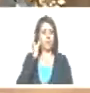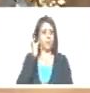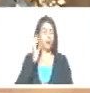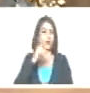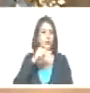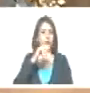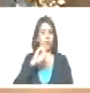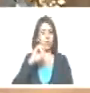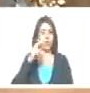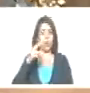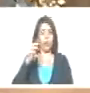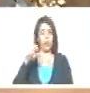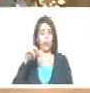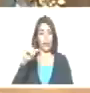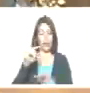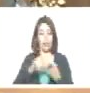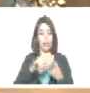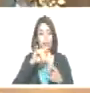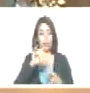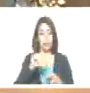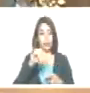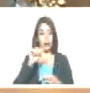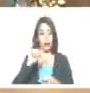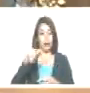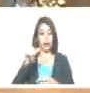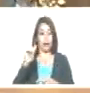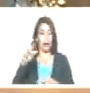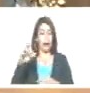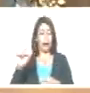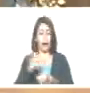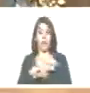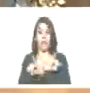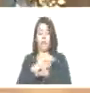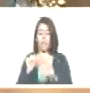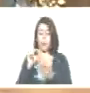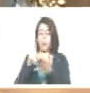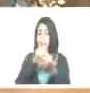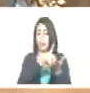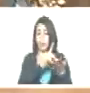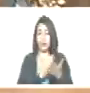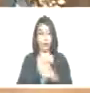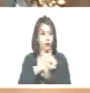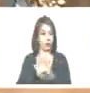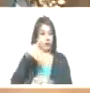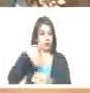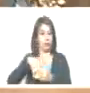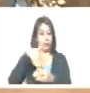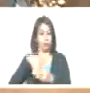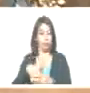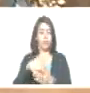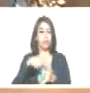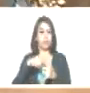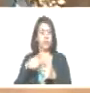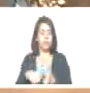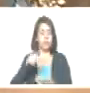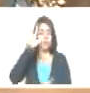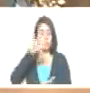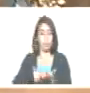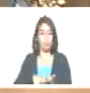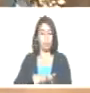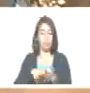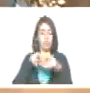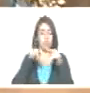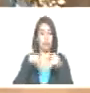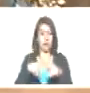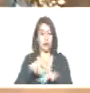Pocaterra y Yajaira Meléndez. Finalizadas las intervenciones y sometido a votación, resultó aprobado por